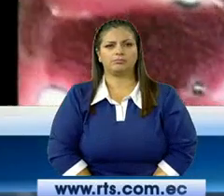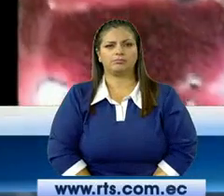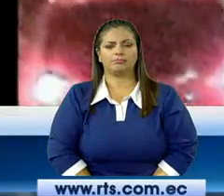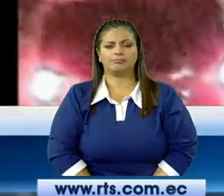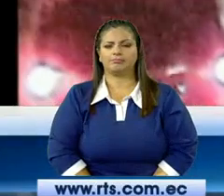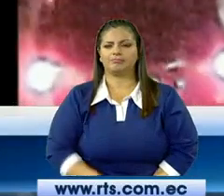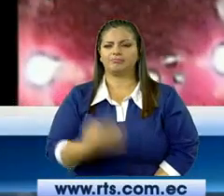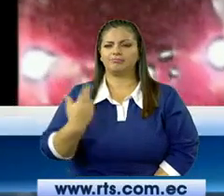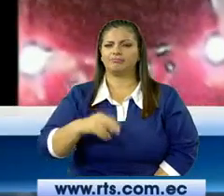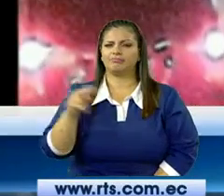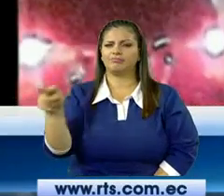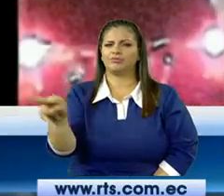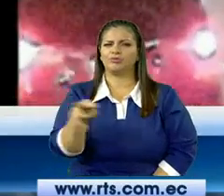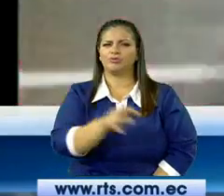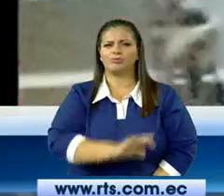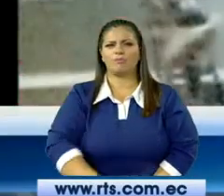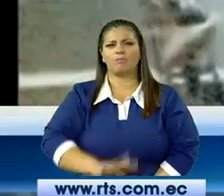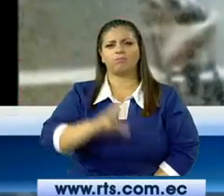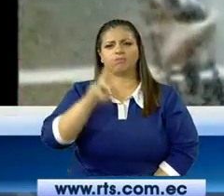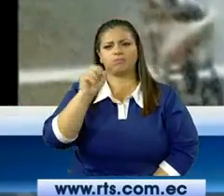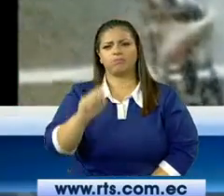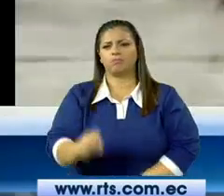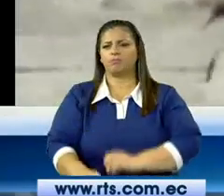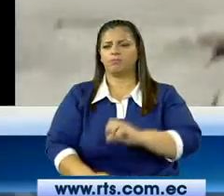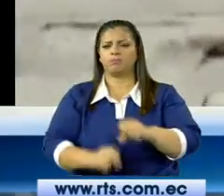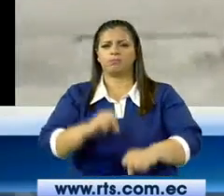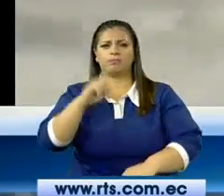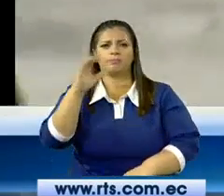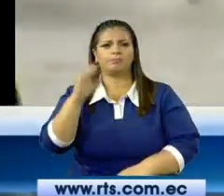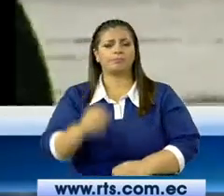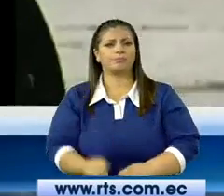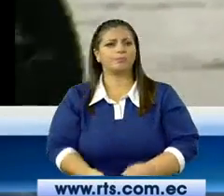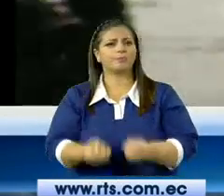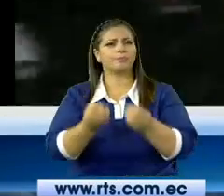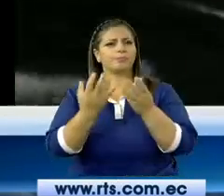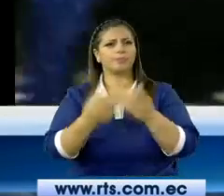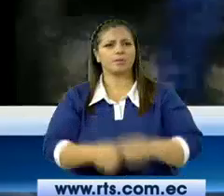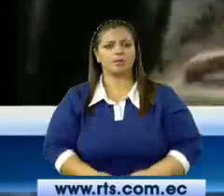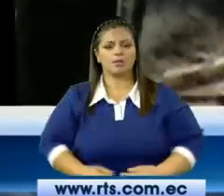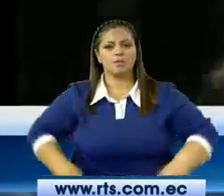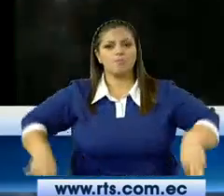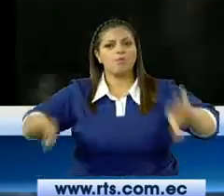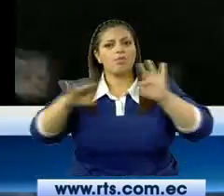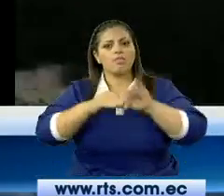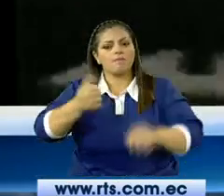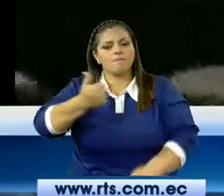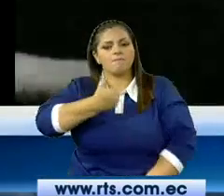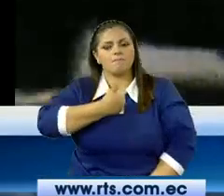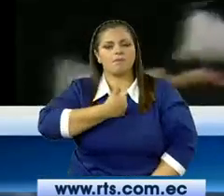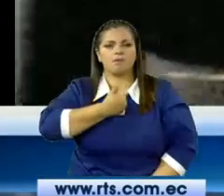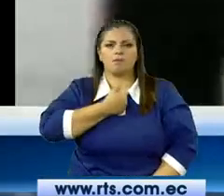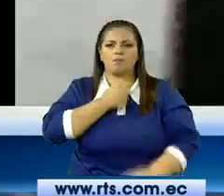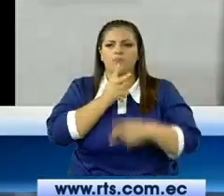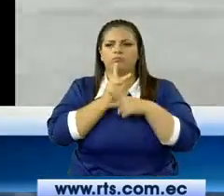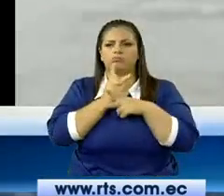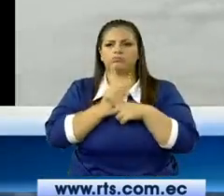los sitios estigmatizados. La autoprotección no es un mito, informó Jorge Escobar.